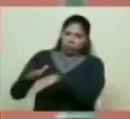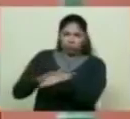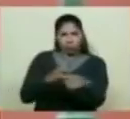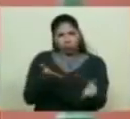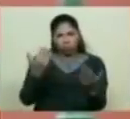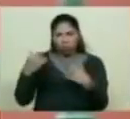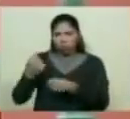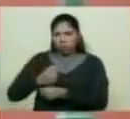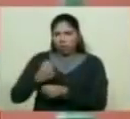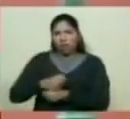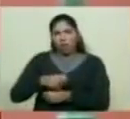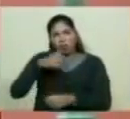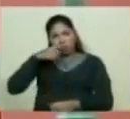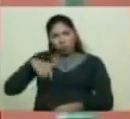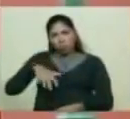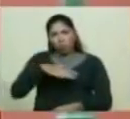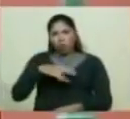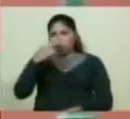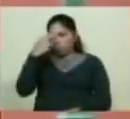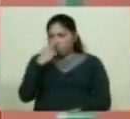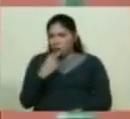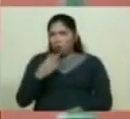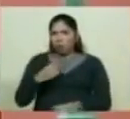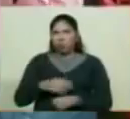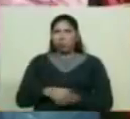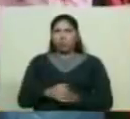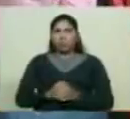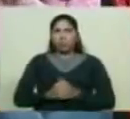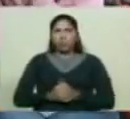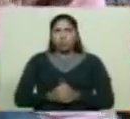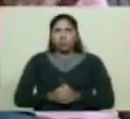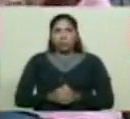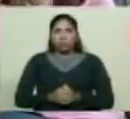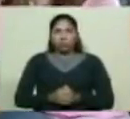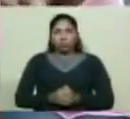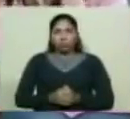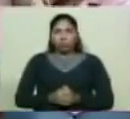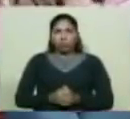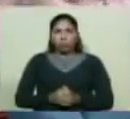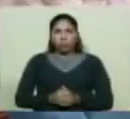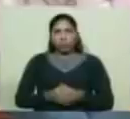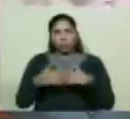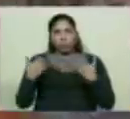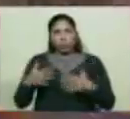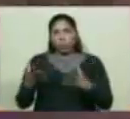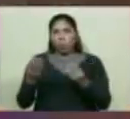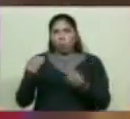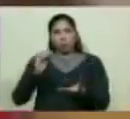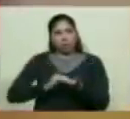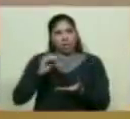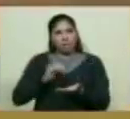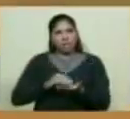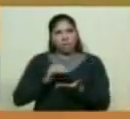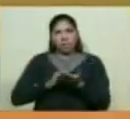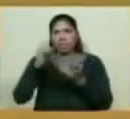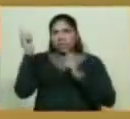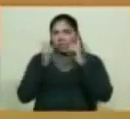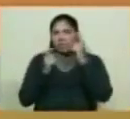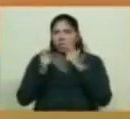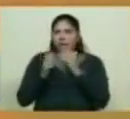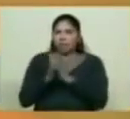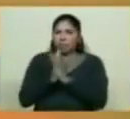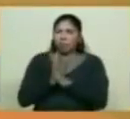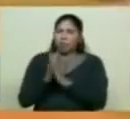compañeros y compañeras compatriotas cuántas veces los imploro chávez por los